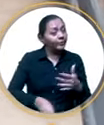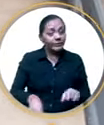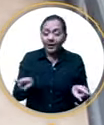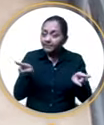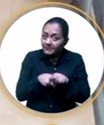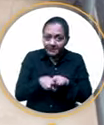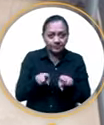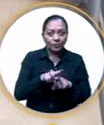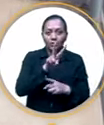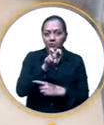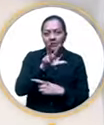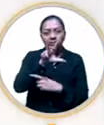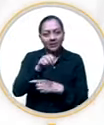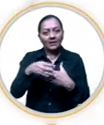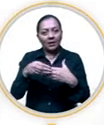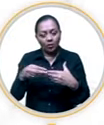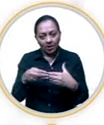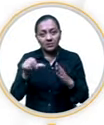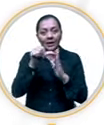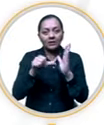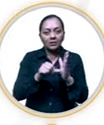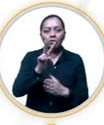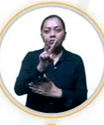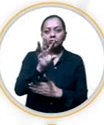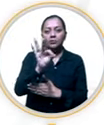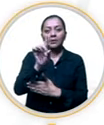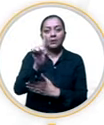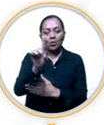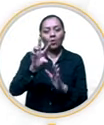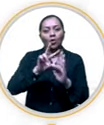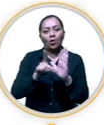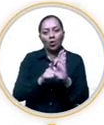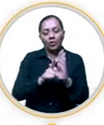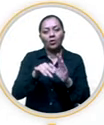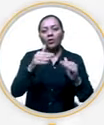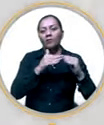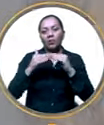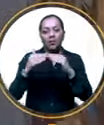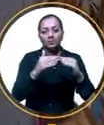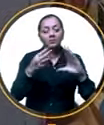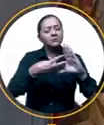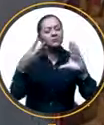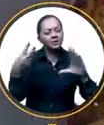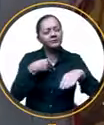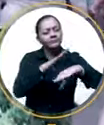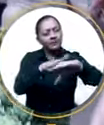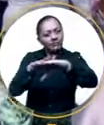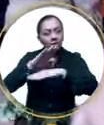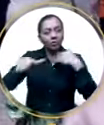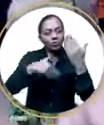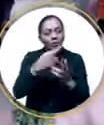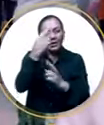en estado de embriaguez, tal como establece el artículo 291 del Código de la Democracia. El Consejo Nacional